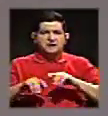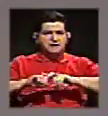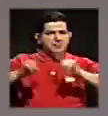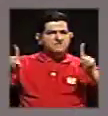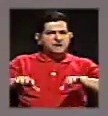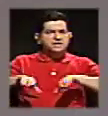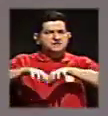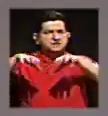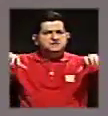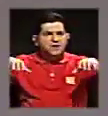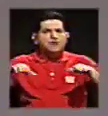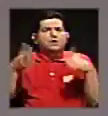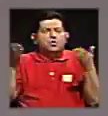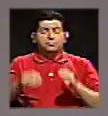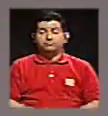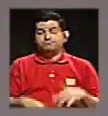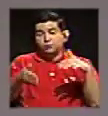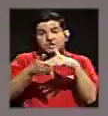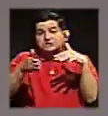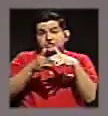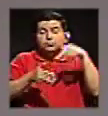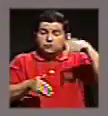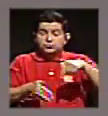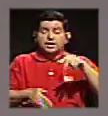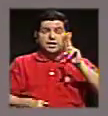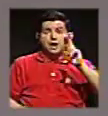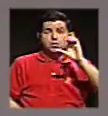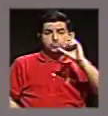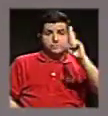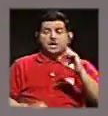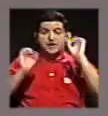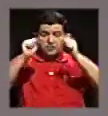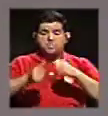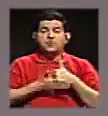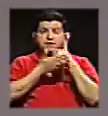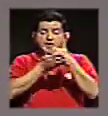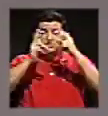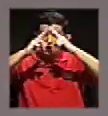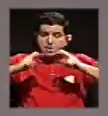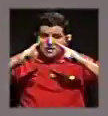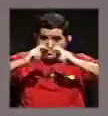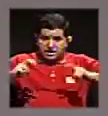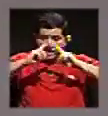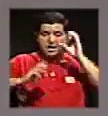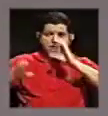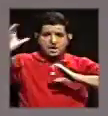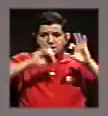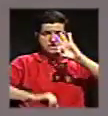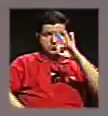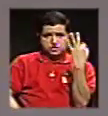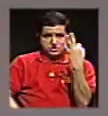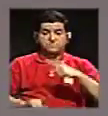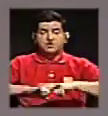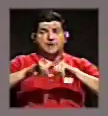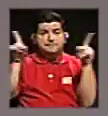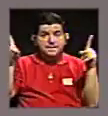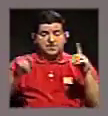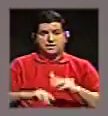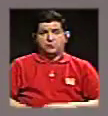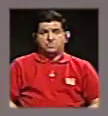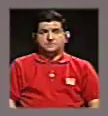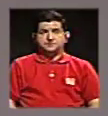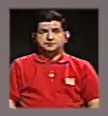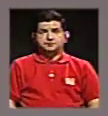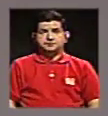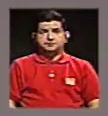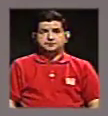estudios empíricos sólidos la universidad de Costa Rica es la que puede aportar luz para medir esto científicamente pero de forma